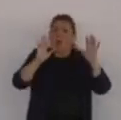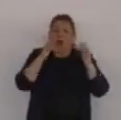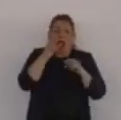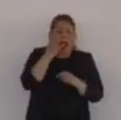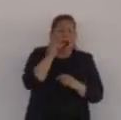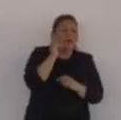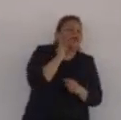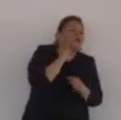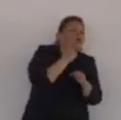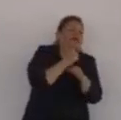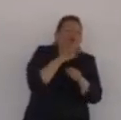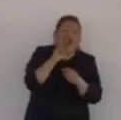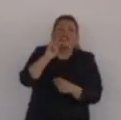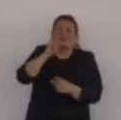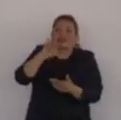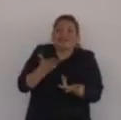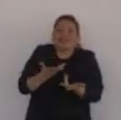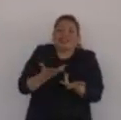morbo.